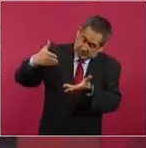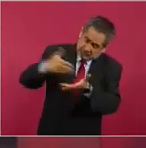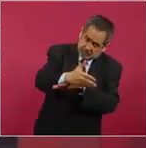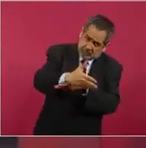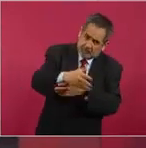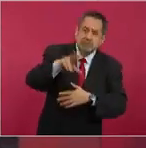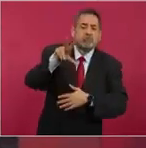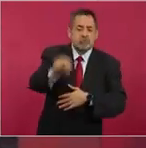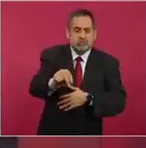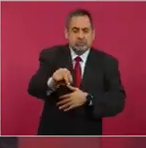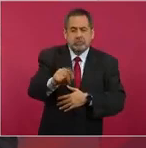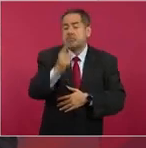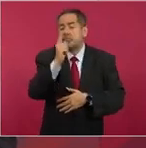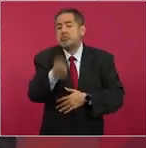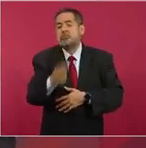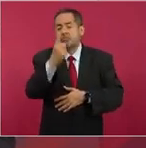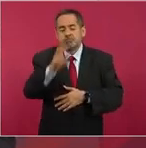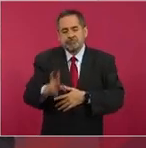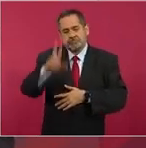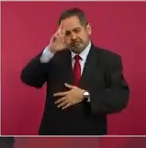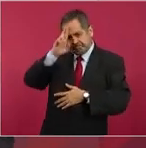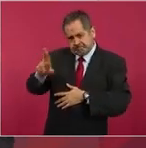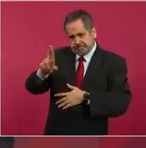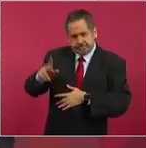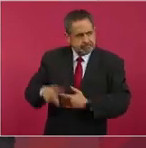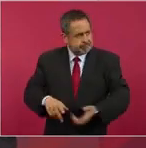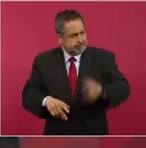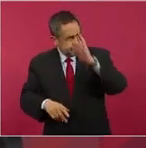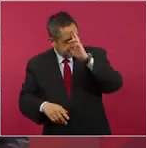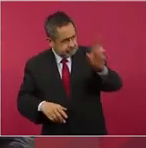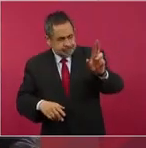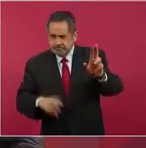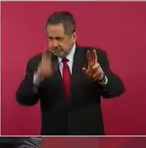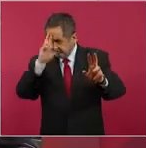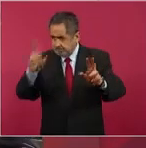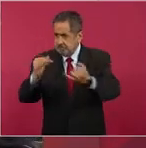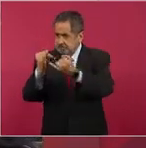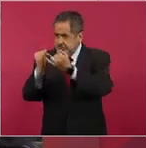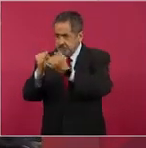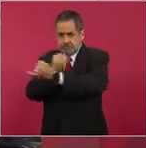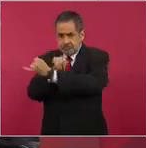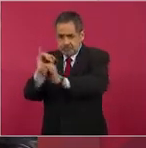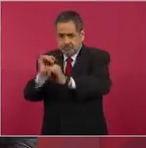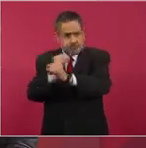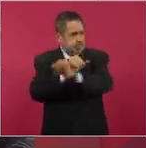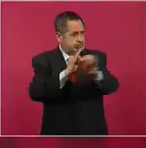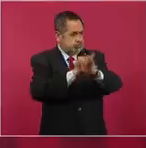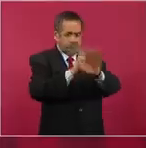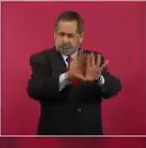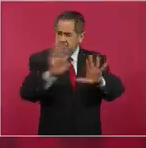Sí, al respeto de la soberanía y de la independencia de los pueblos.